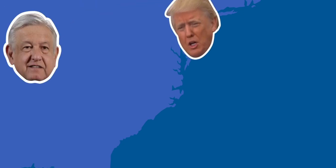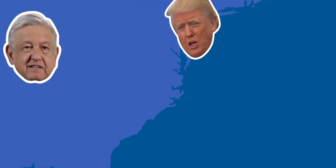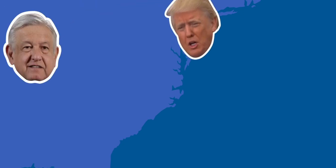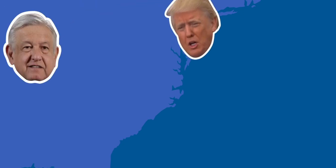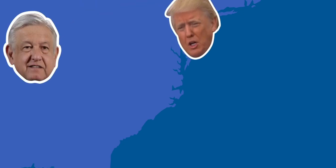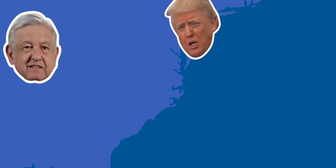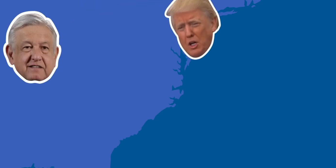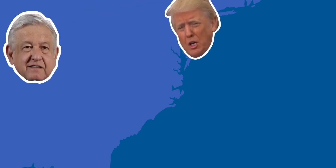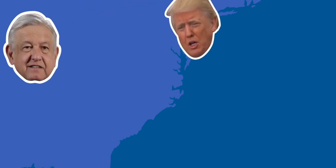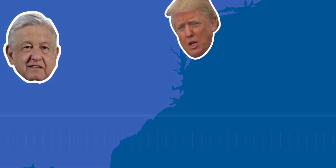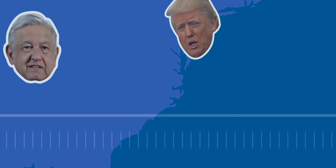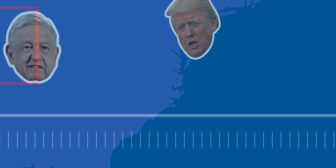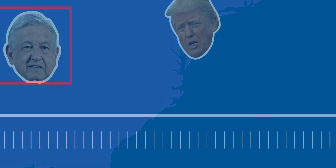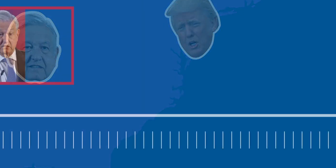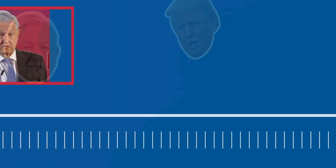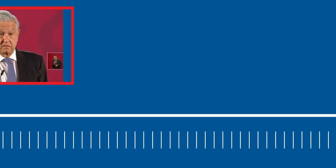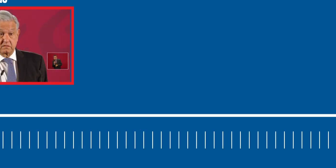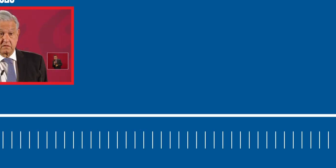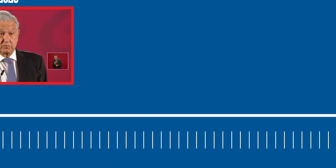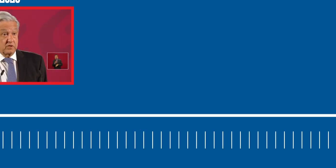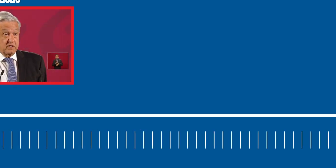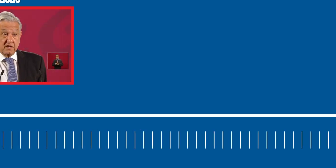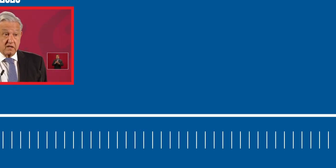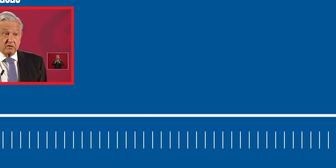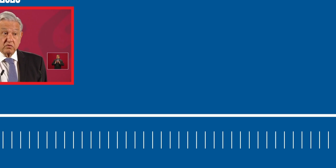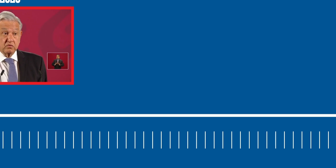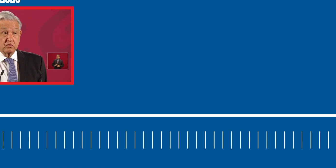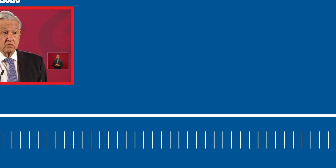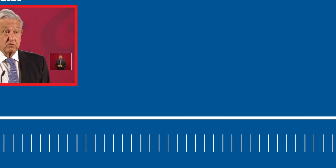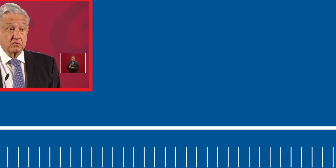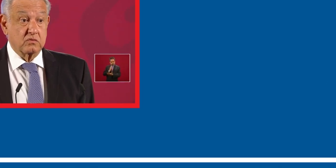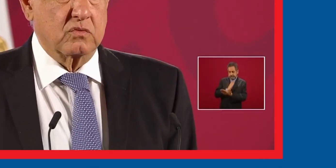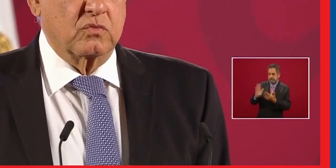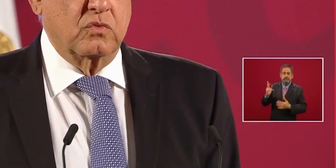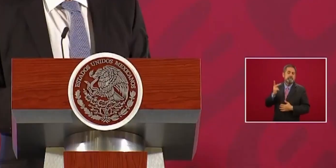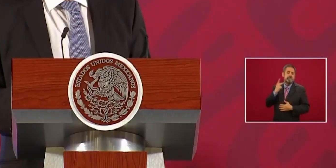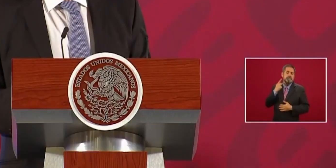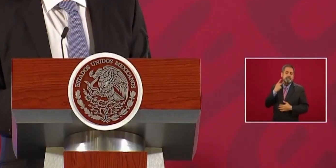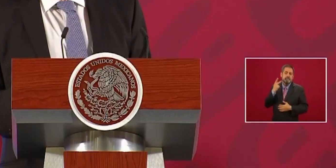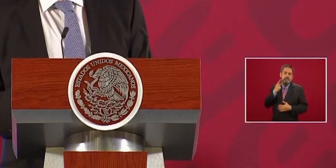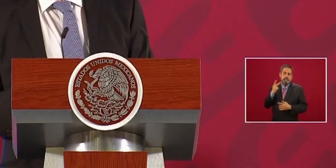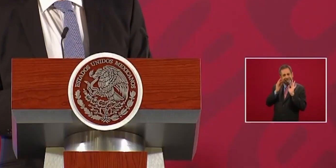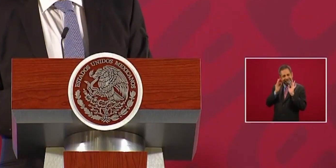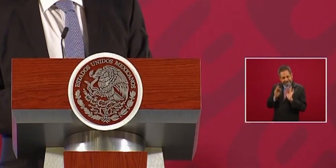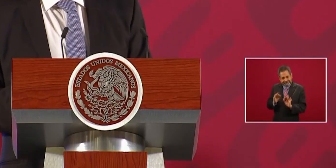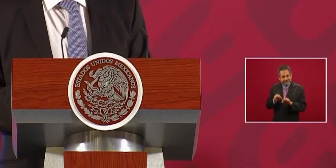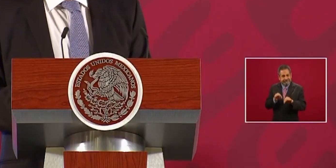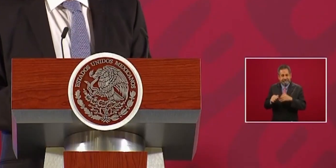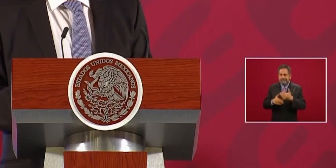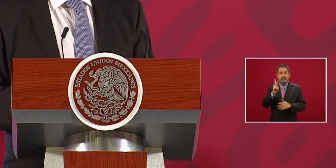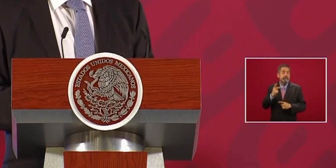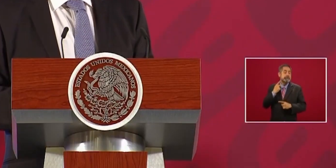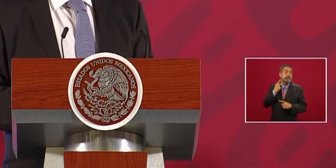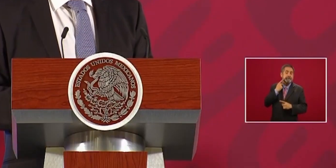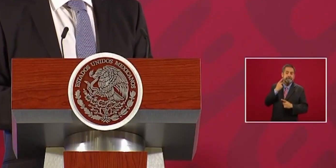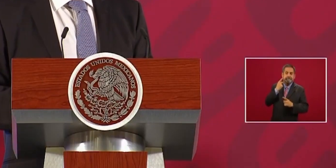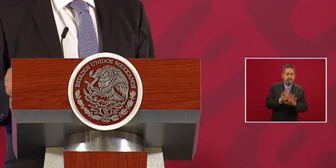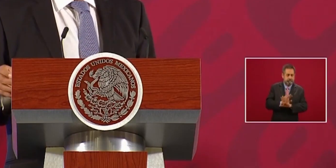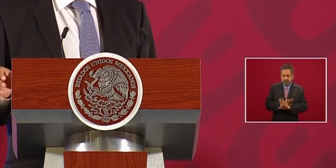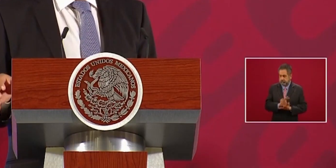escéptico sobre su uso. La política es un noble oficio, pero no se sabe